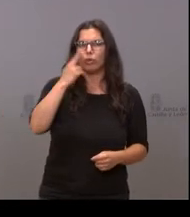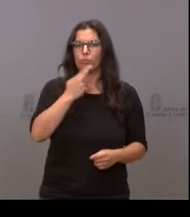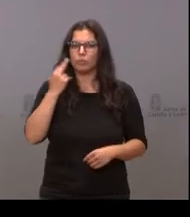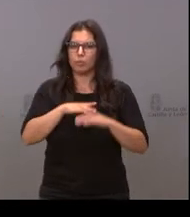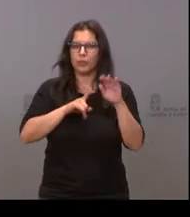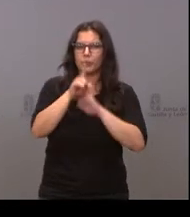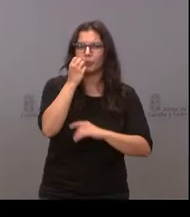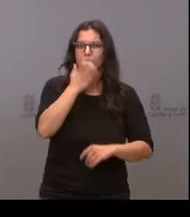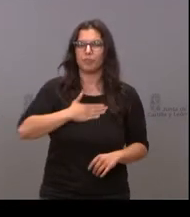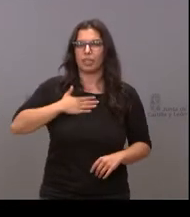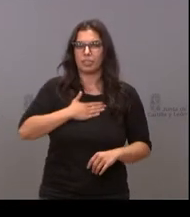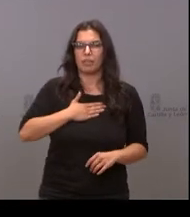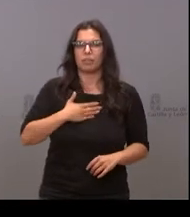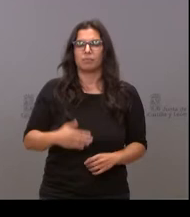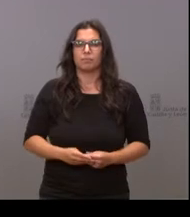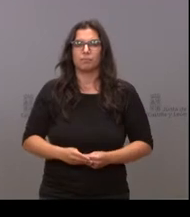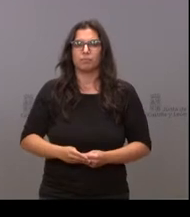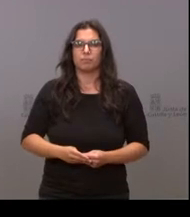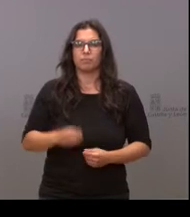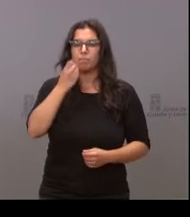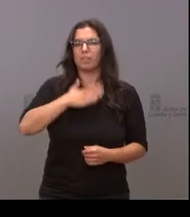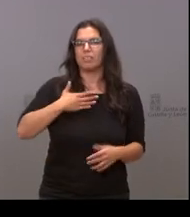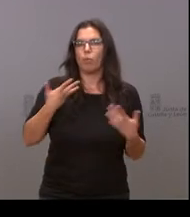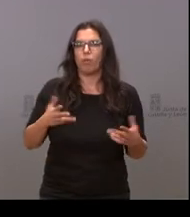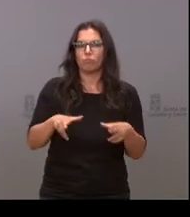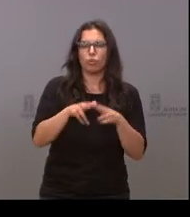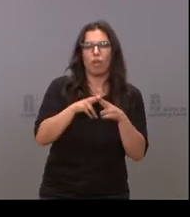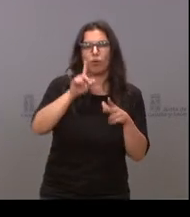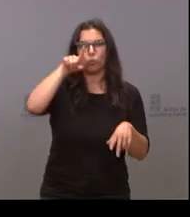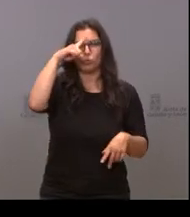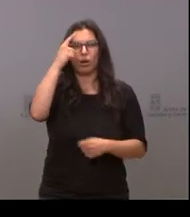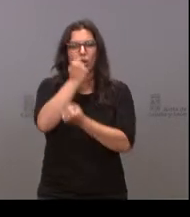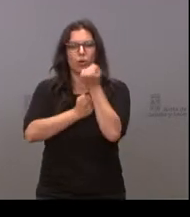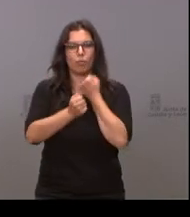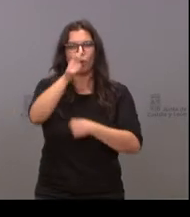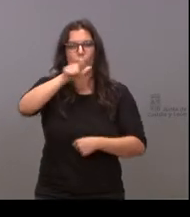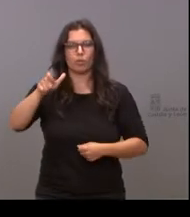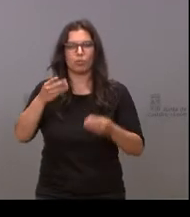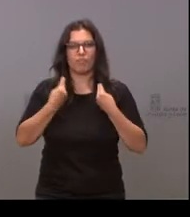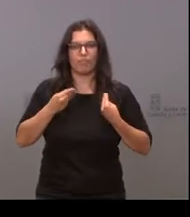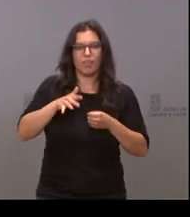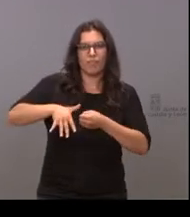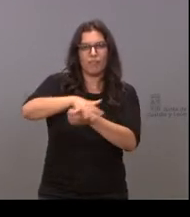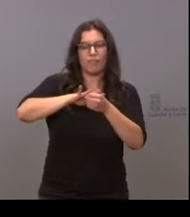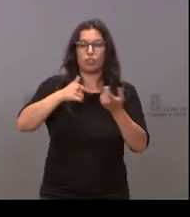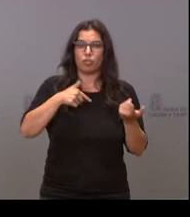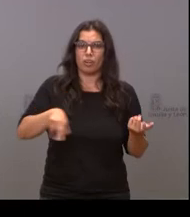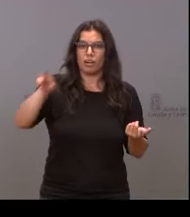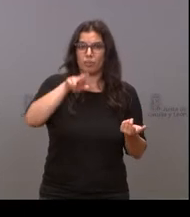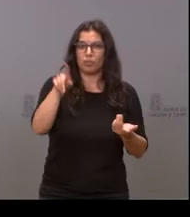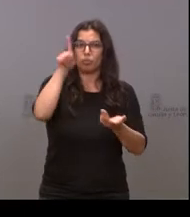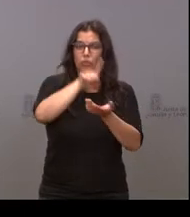el bienestar social cultural y económico de sus gentes por lo que le reitero una vez más